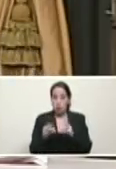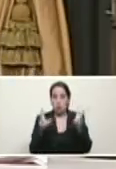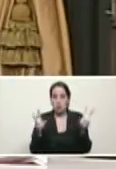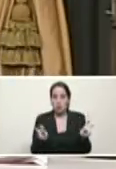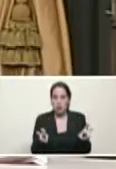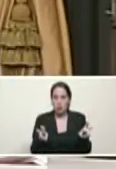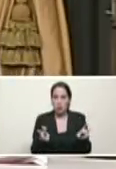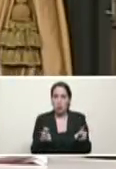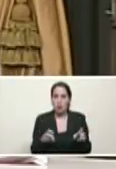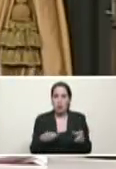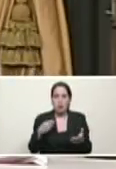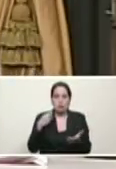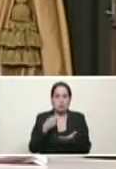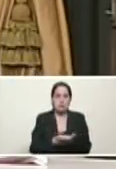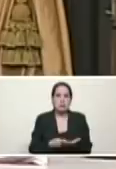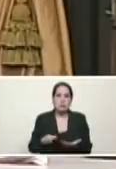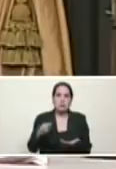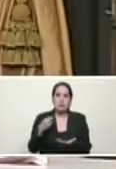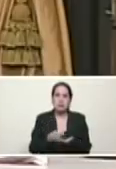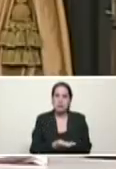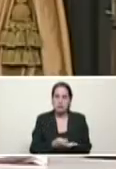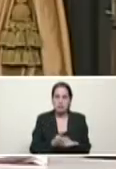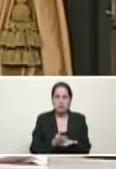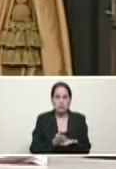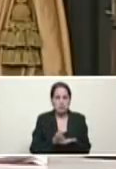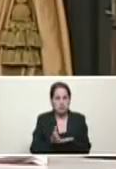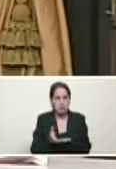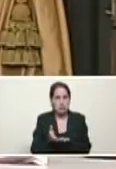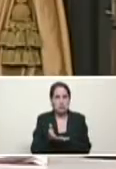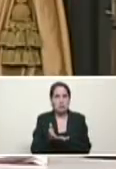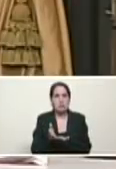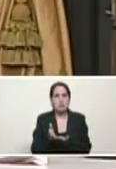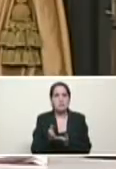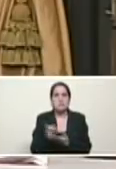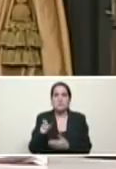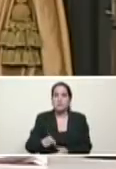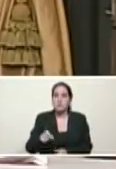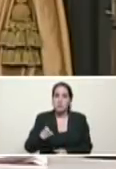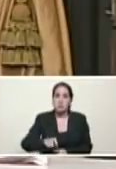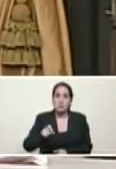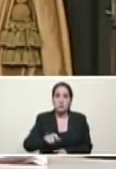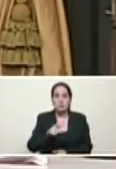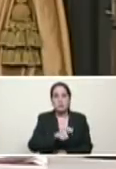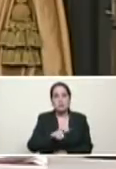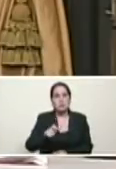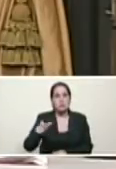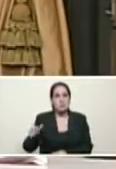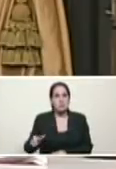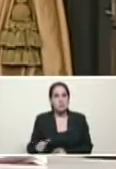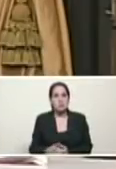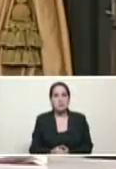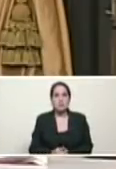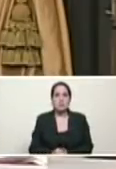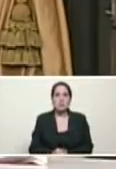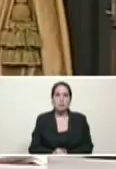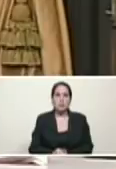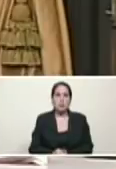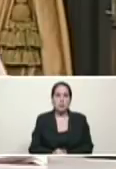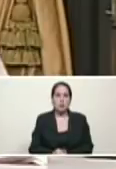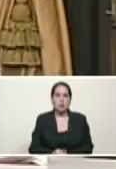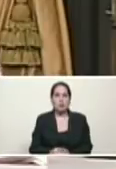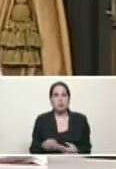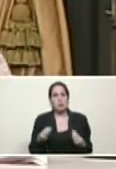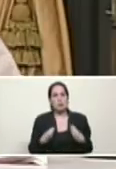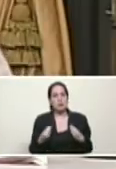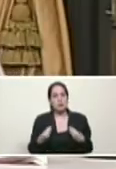que los recursos se dirijan precisamente a lo que necesita la gente. Ciudades donde prive el vivir y